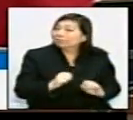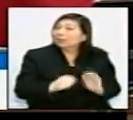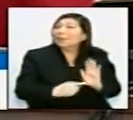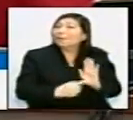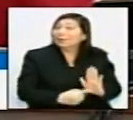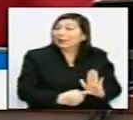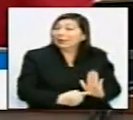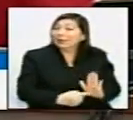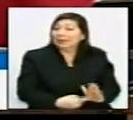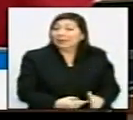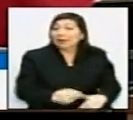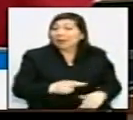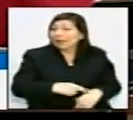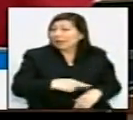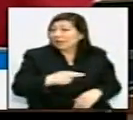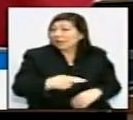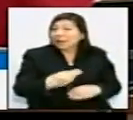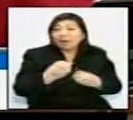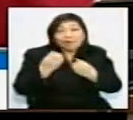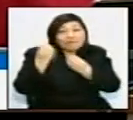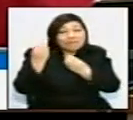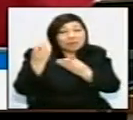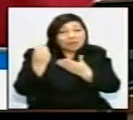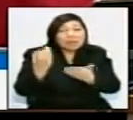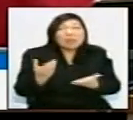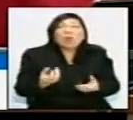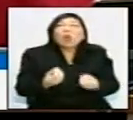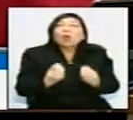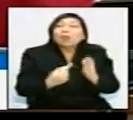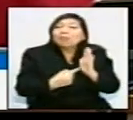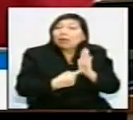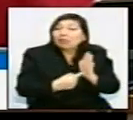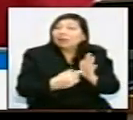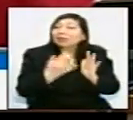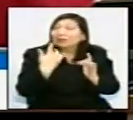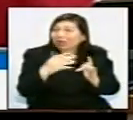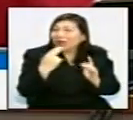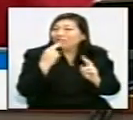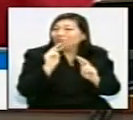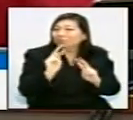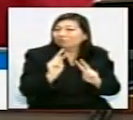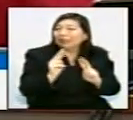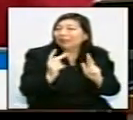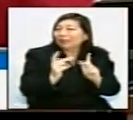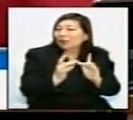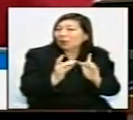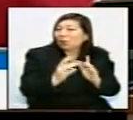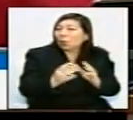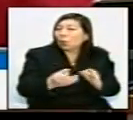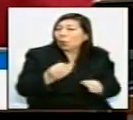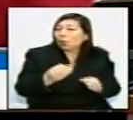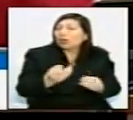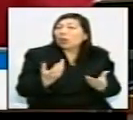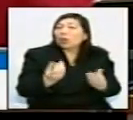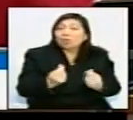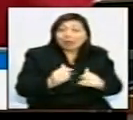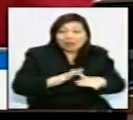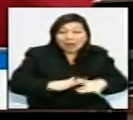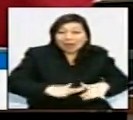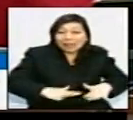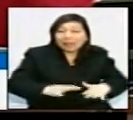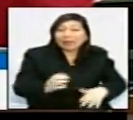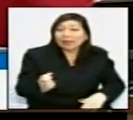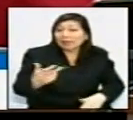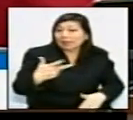presentar a una región la información. Hemos identificado en el tema de seguridad jurídica sobre la tierra, que es